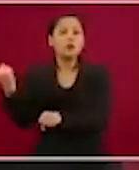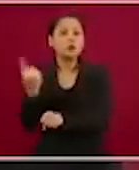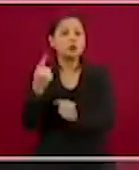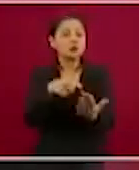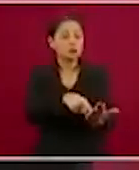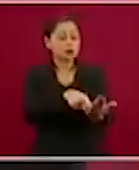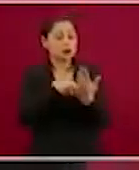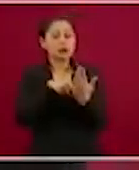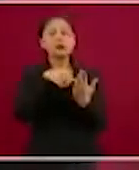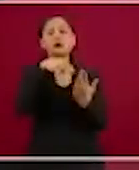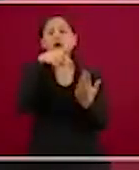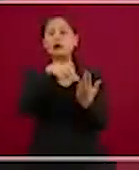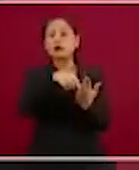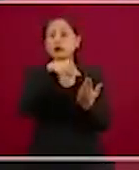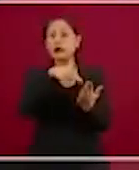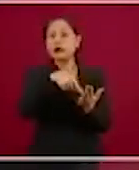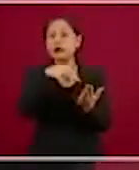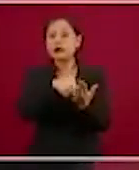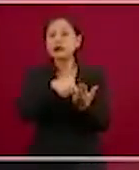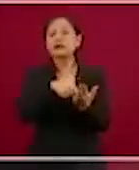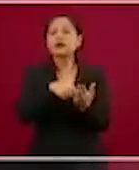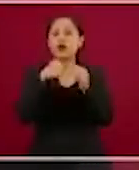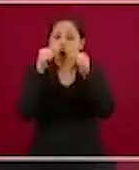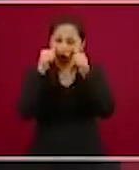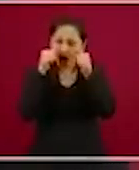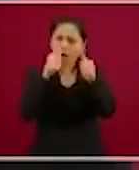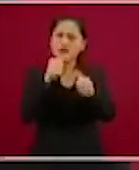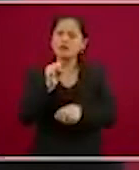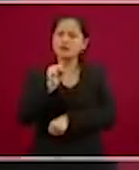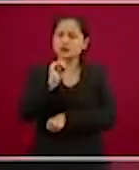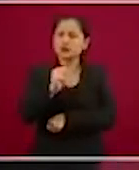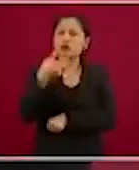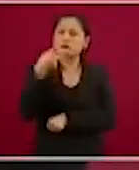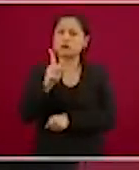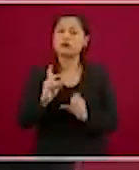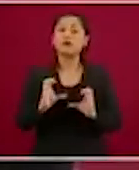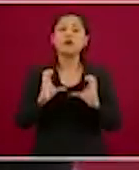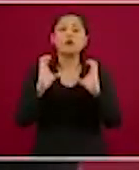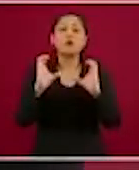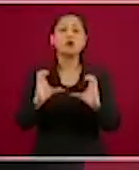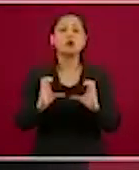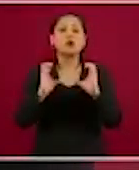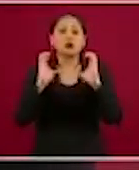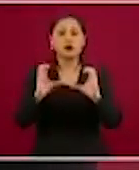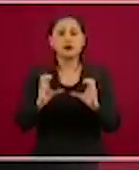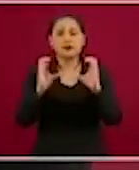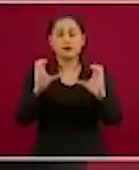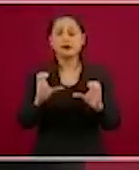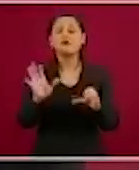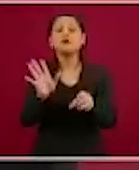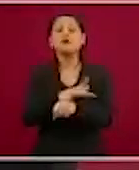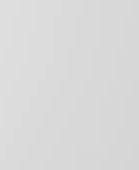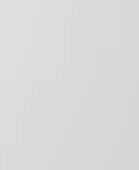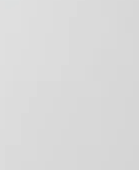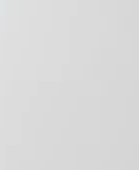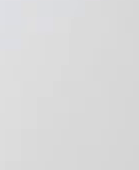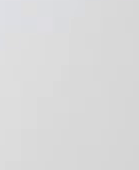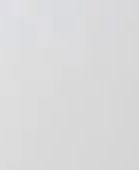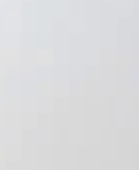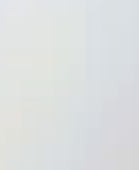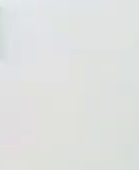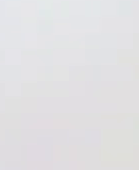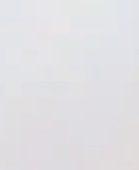goles 100 mil mascarillas 42 mil piezas de material de curación y 161 de equipo médico